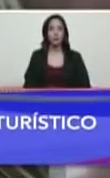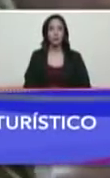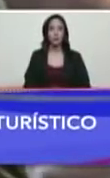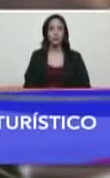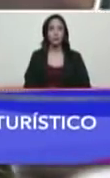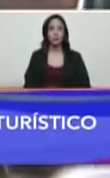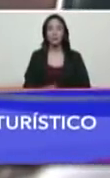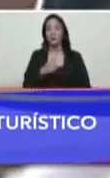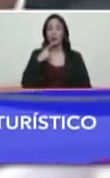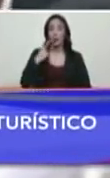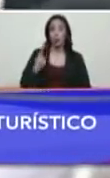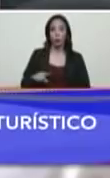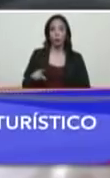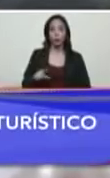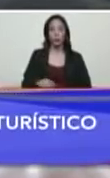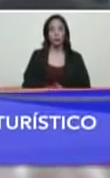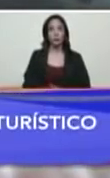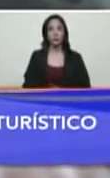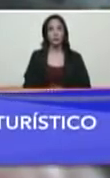ruso,